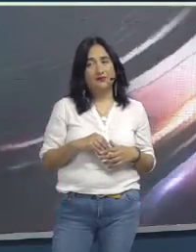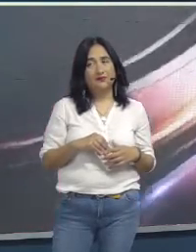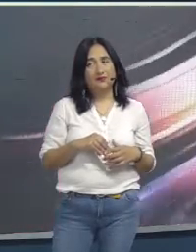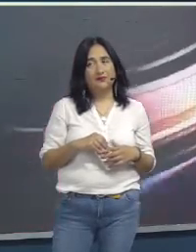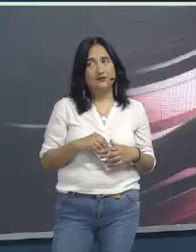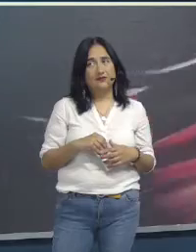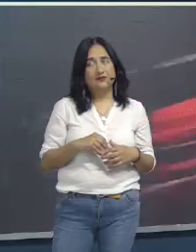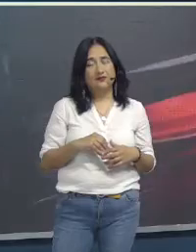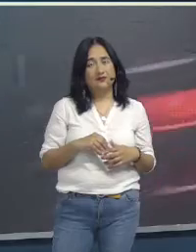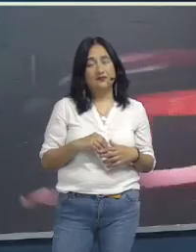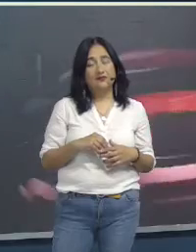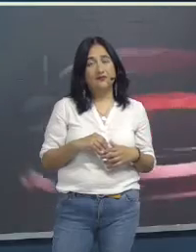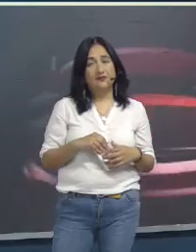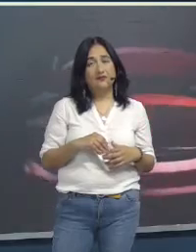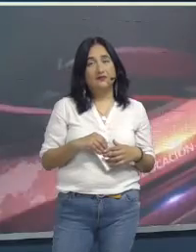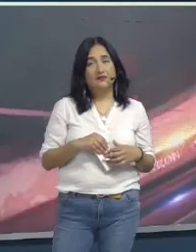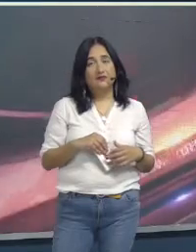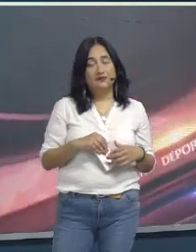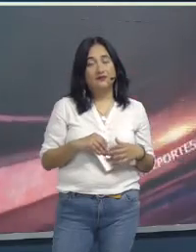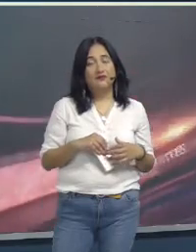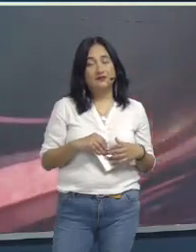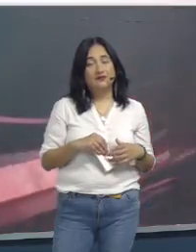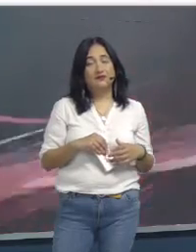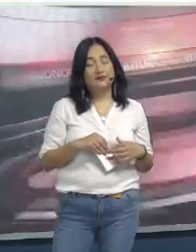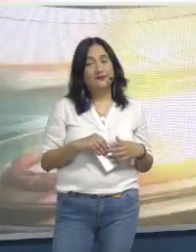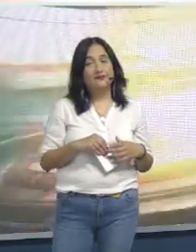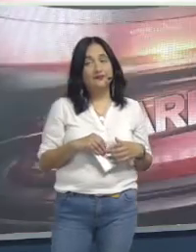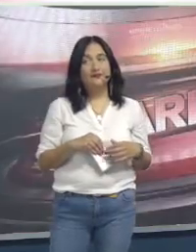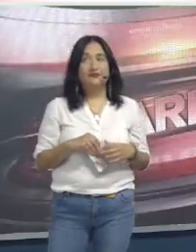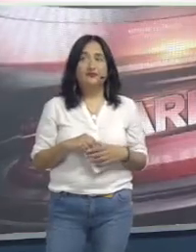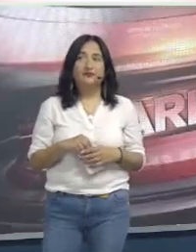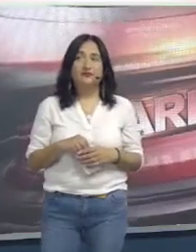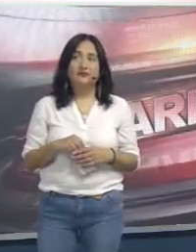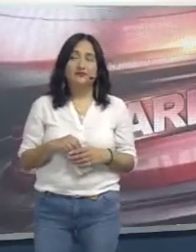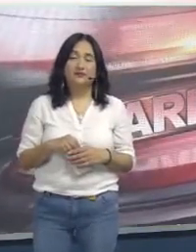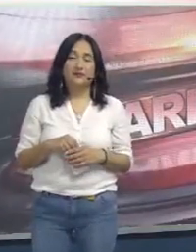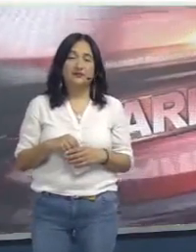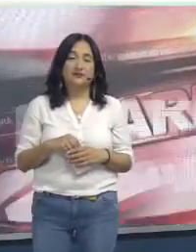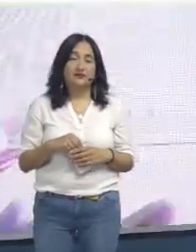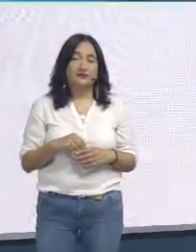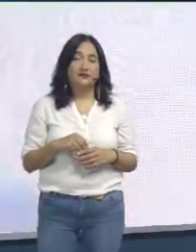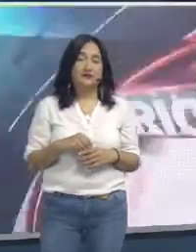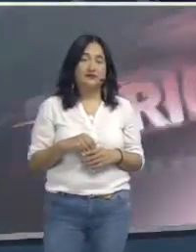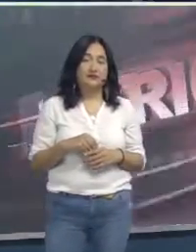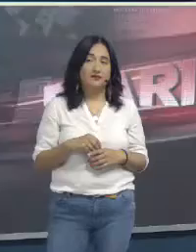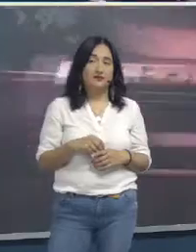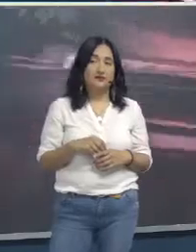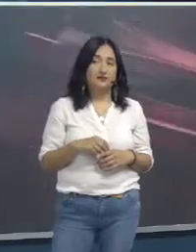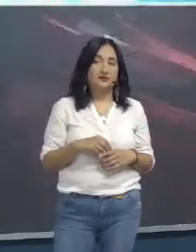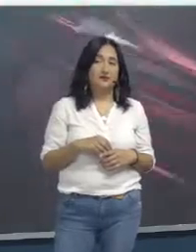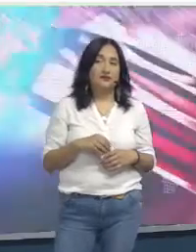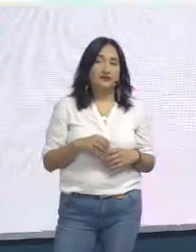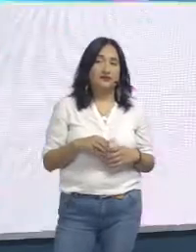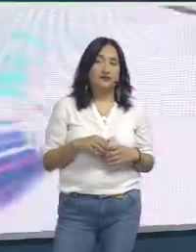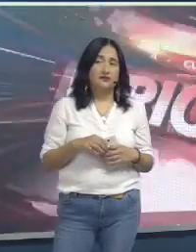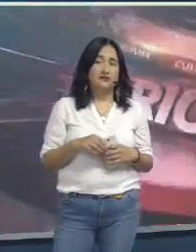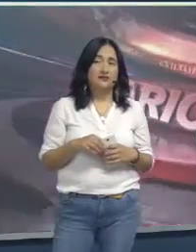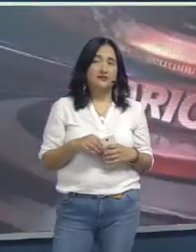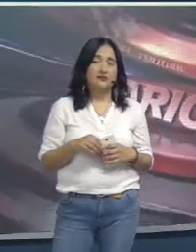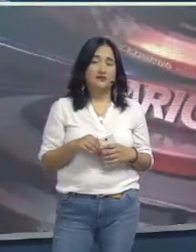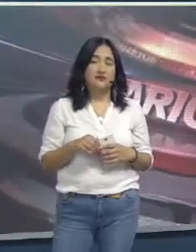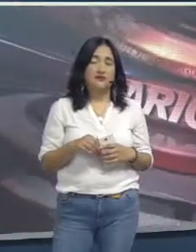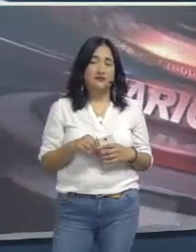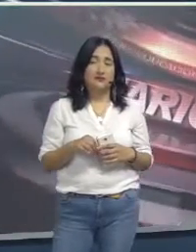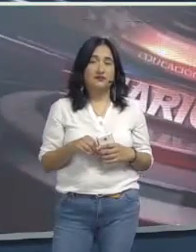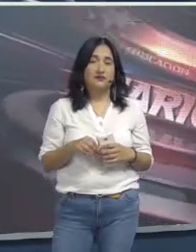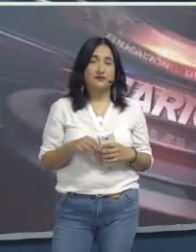al público o atención del trabajo interno, pero sí la comisión de adjudicación seguir trabajando, porque son 4 personas que